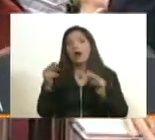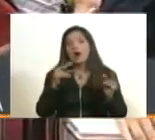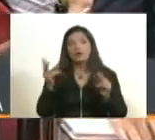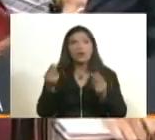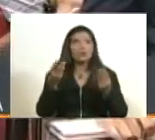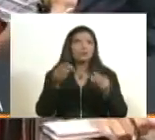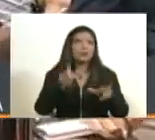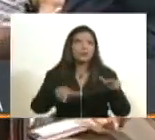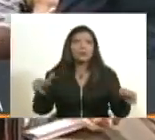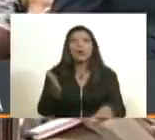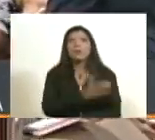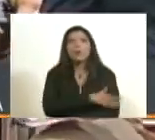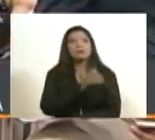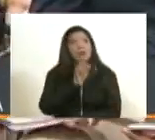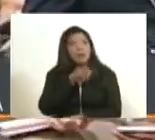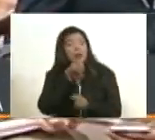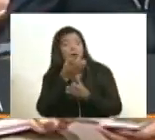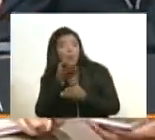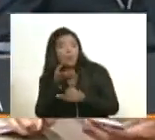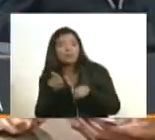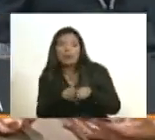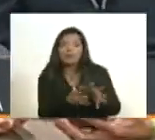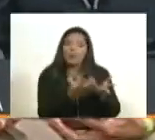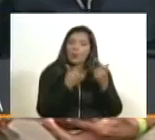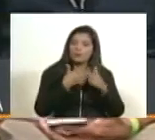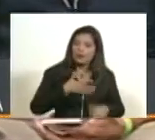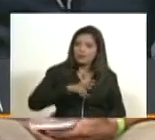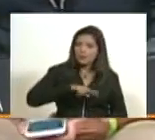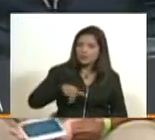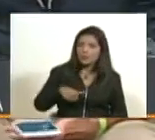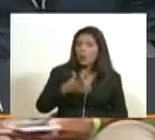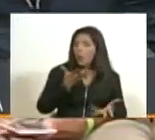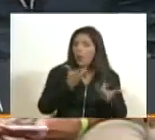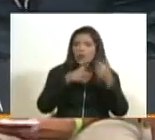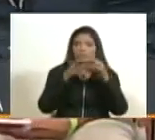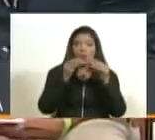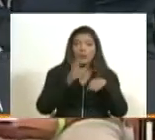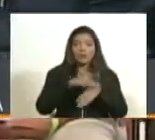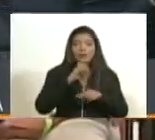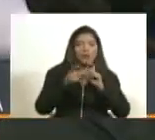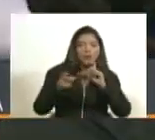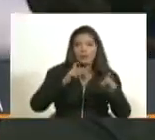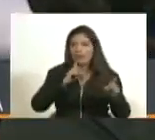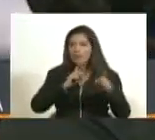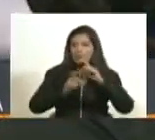la oposición y también les cuentan lo que nos cuentan a nosotros. Ellos lo cuentan todo porque se odian entre ellos.